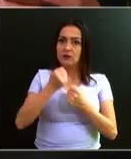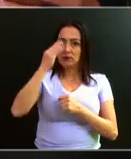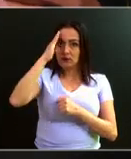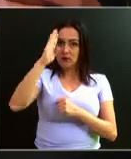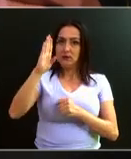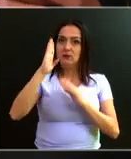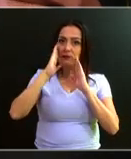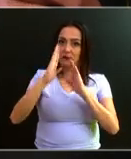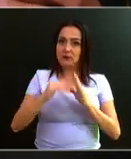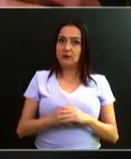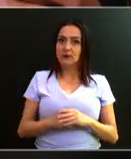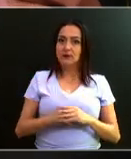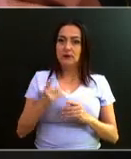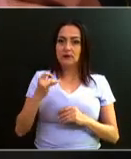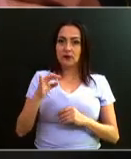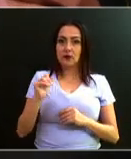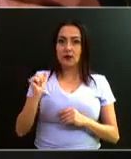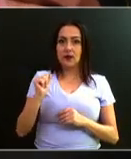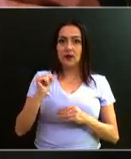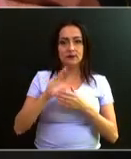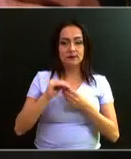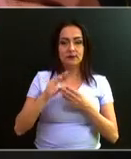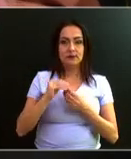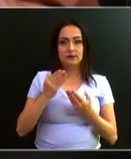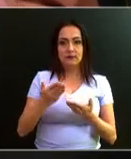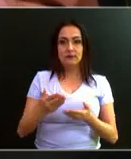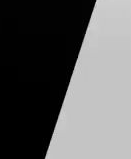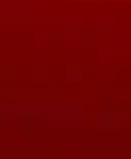estas atenciones? Diego Arce nos cuenta. Diego.